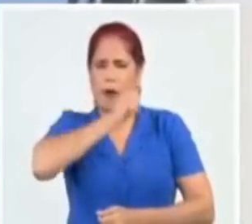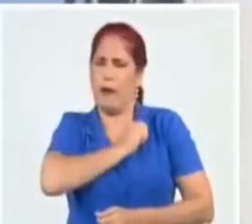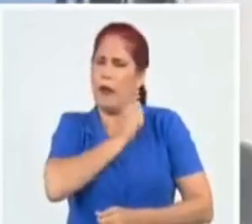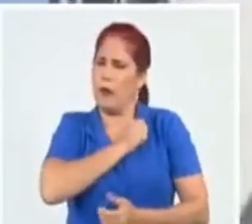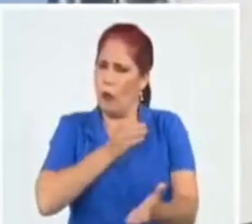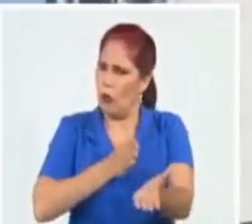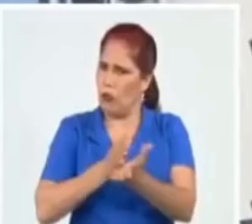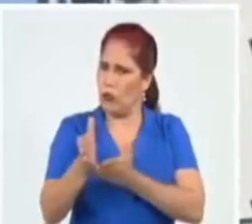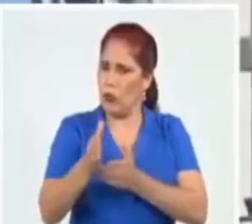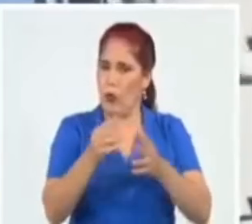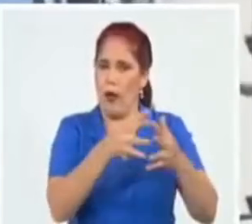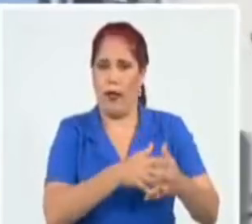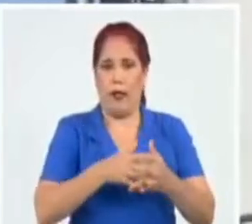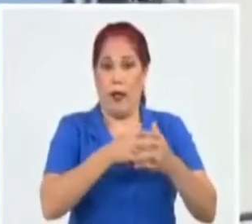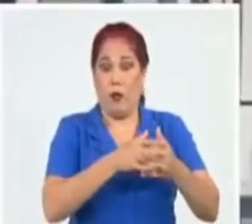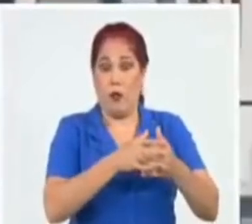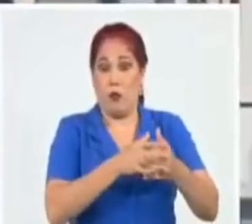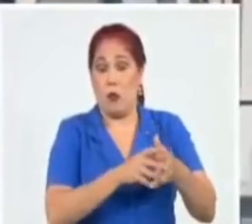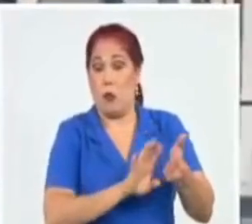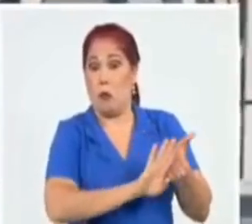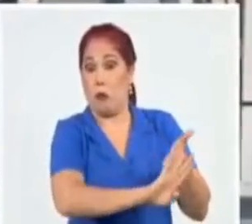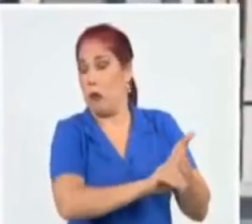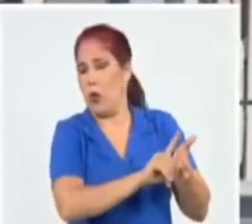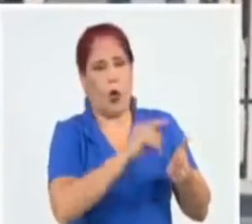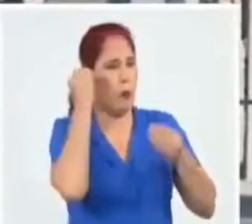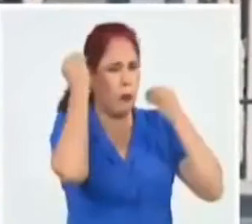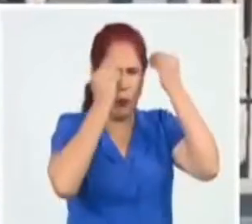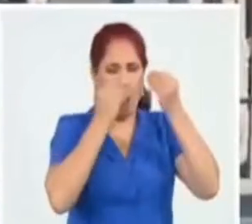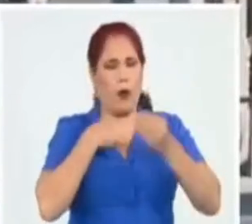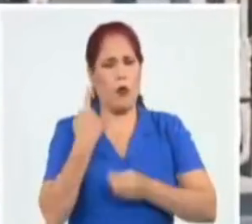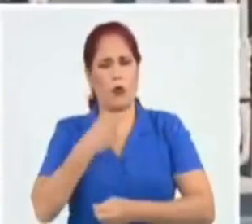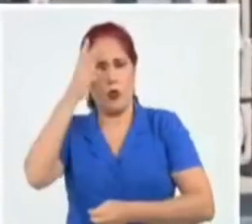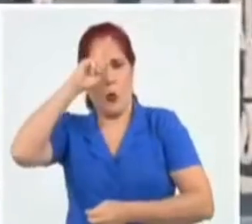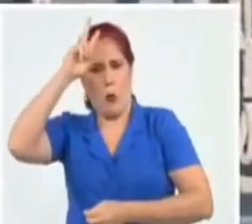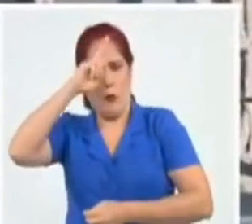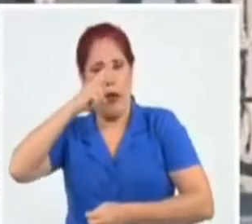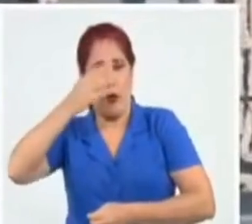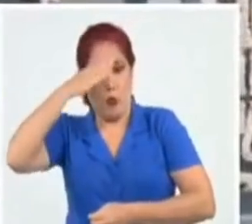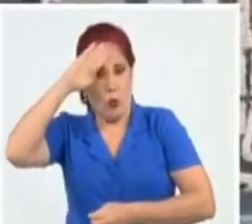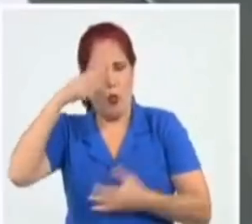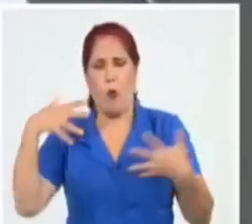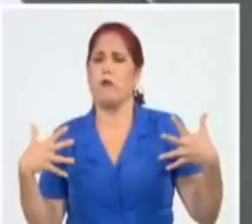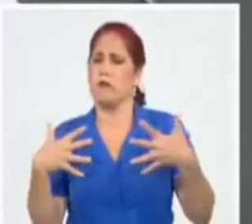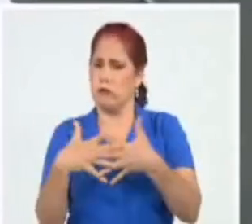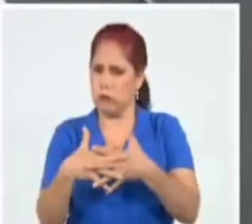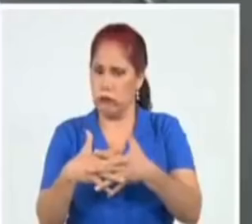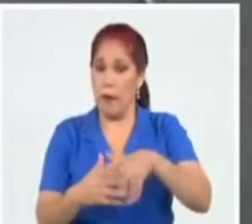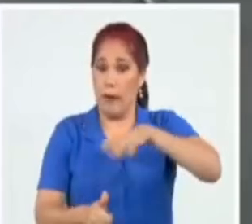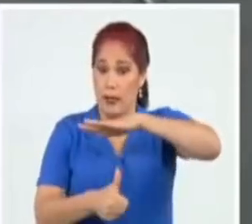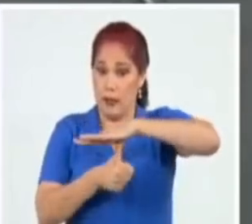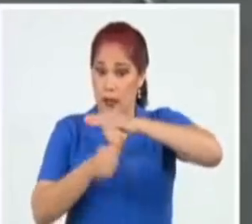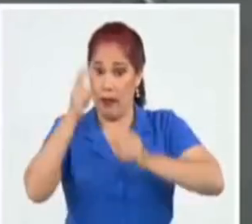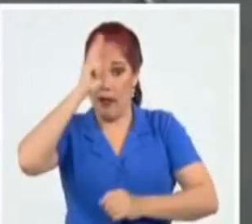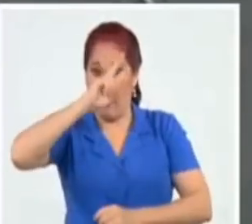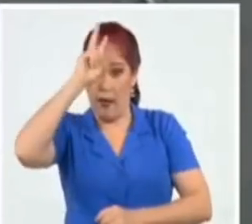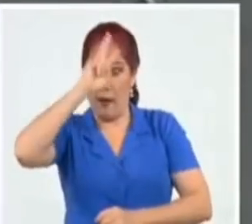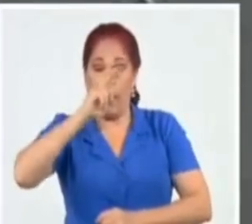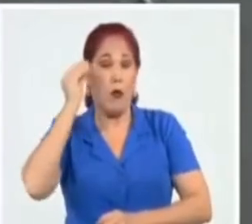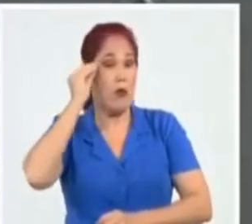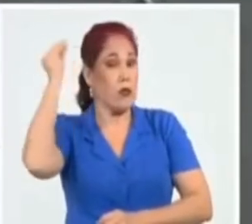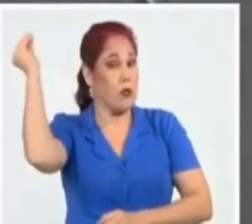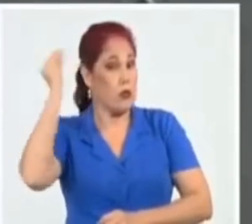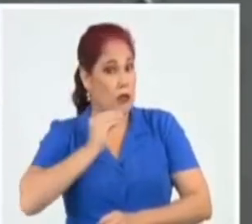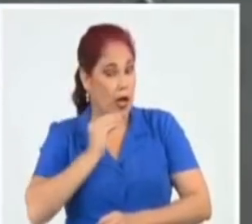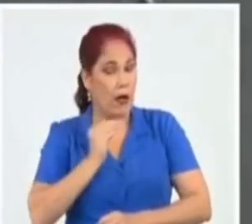continuar entre los dos países. El presidente ha dicho que se debe valorar y reconocer